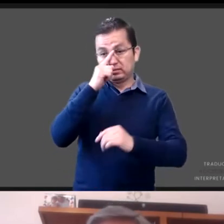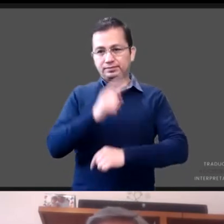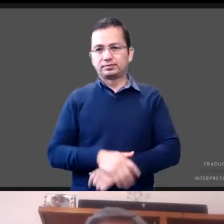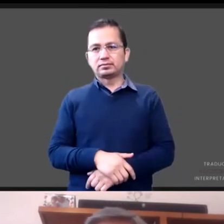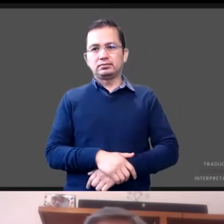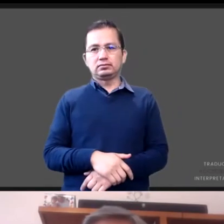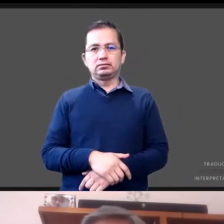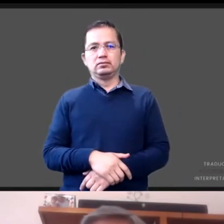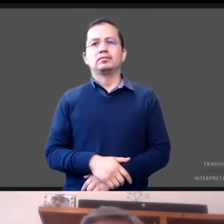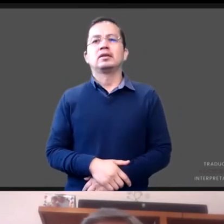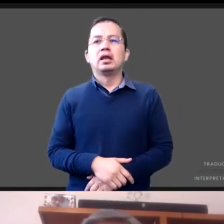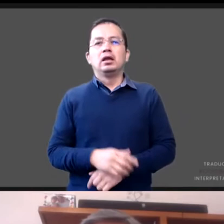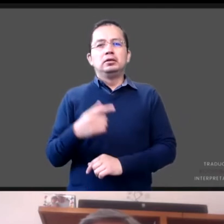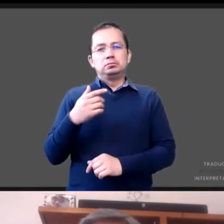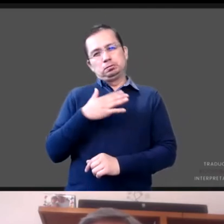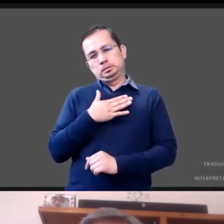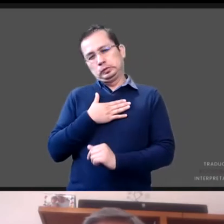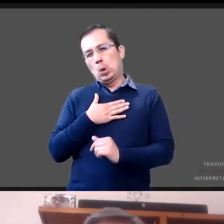algunas pequeñas cuestiones